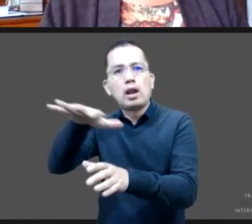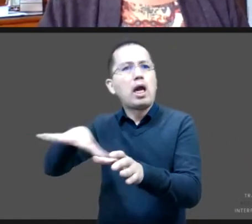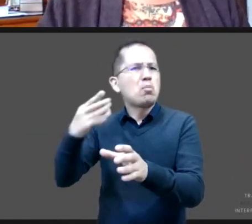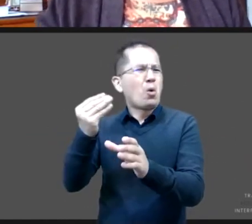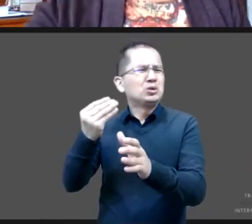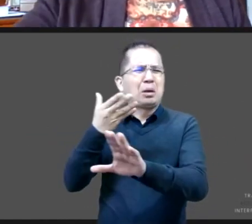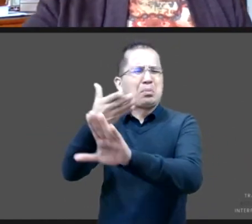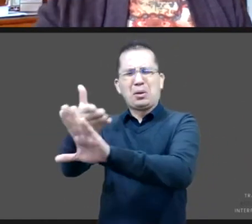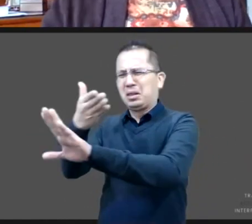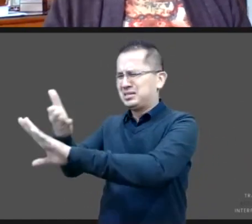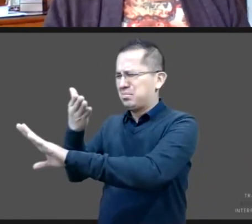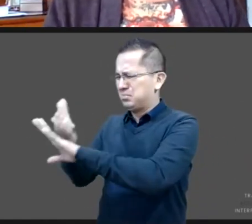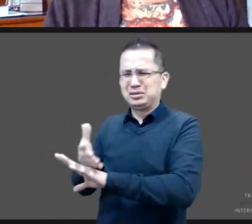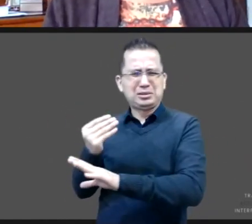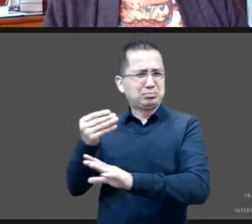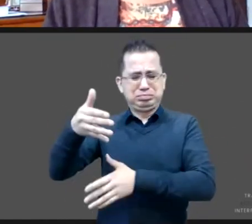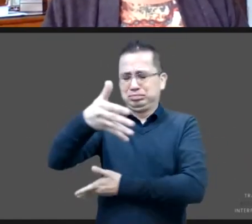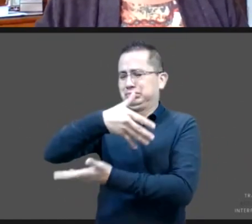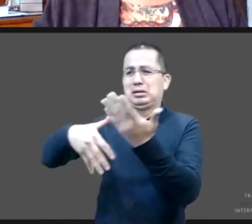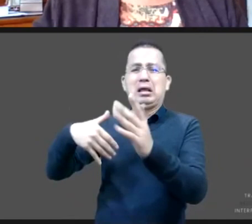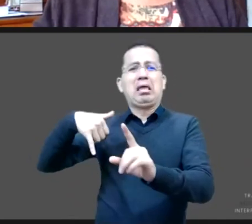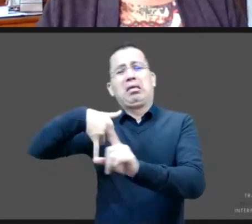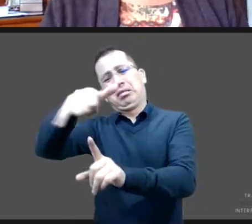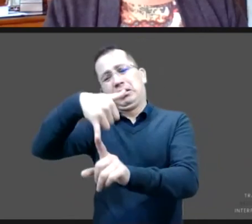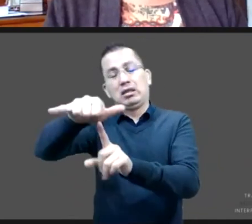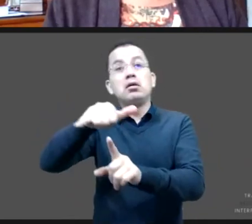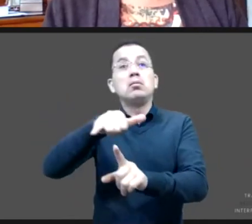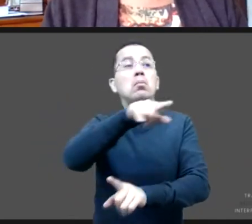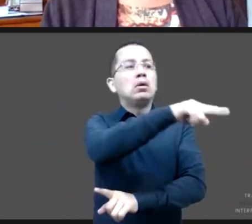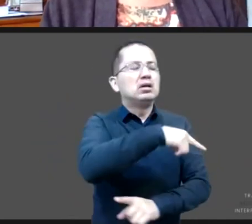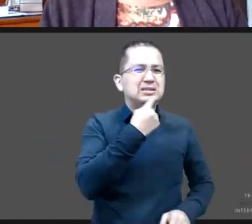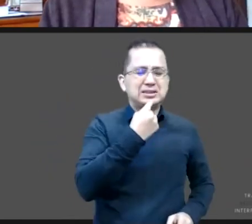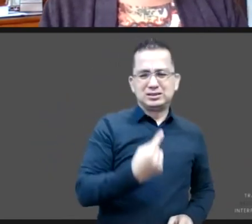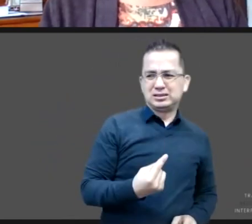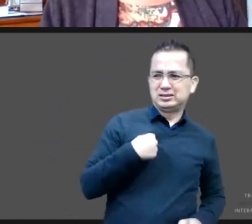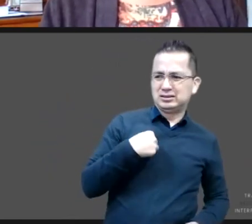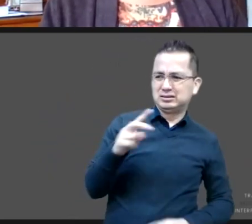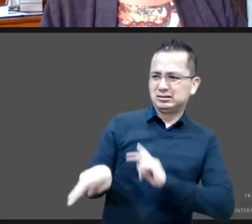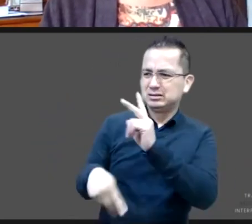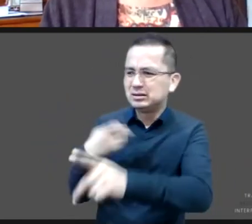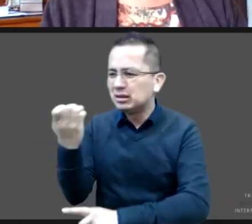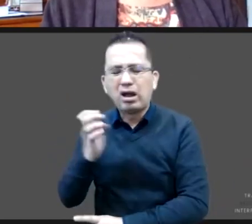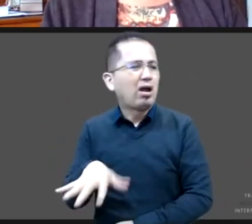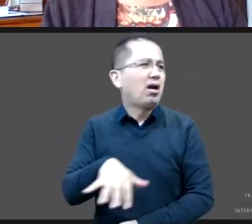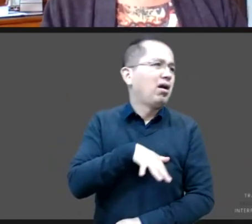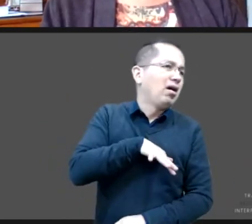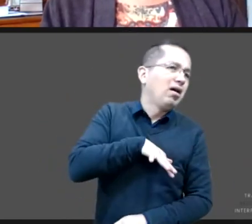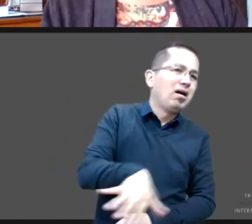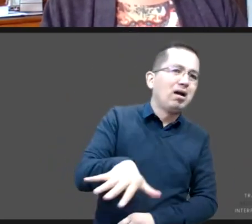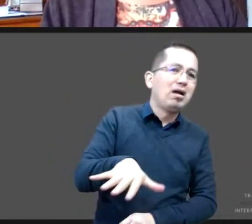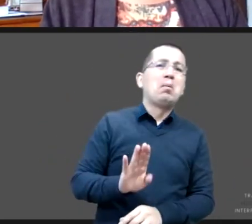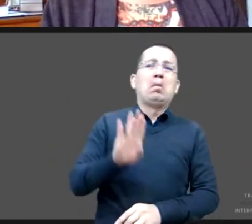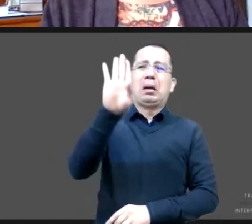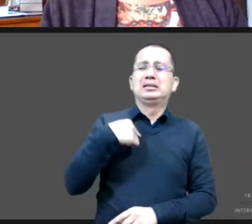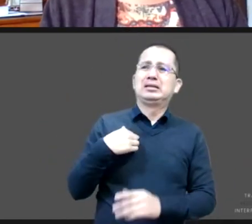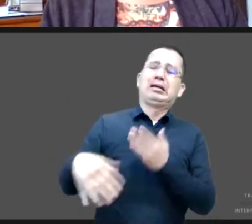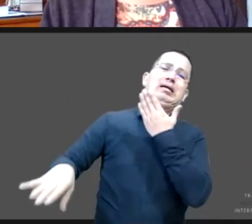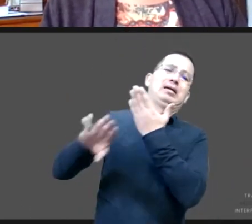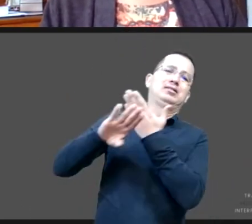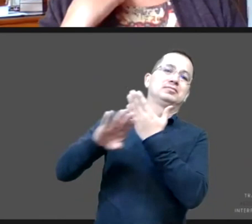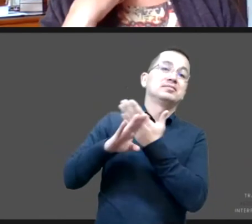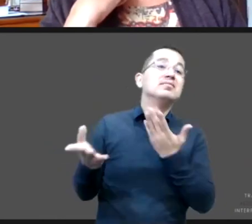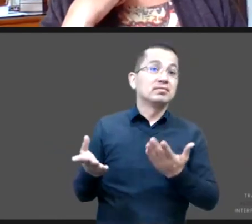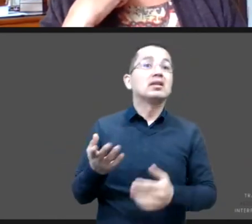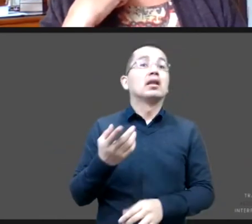piensen que ir a la escuela puede ser ir a la guerra todos los días o también hemos detectado en algunas investigaciones que hemos